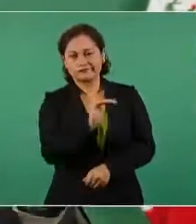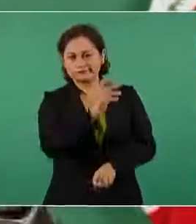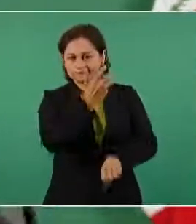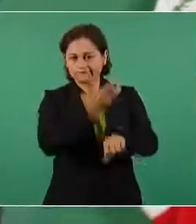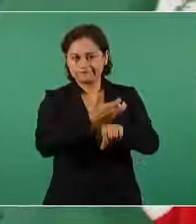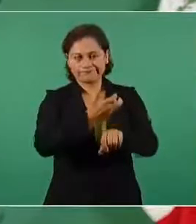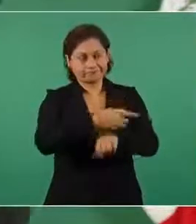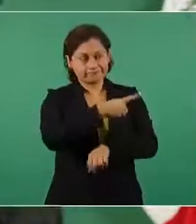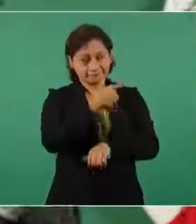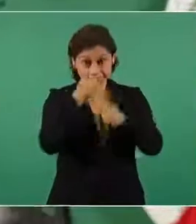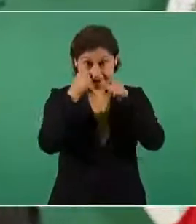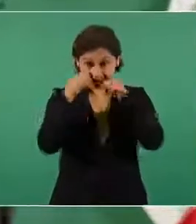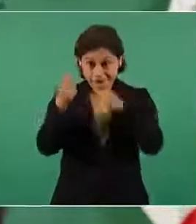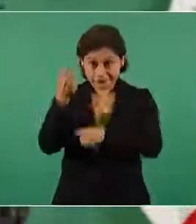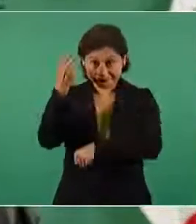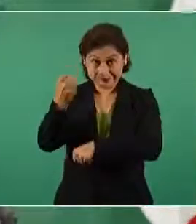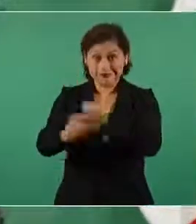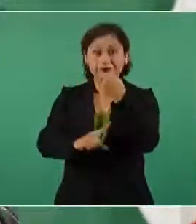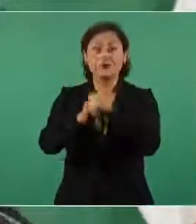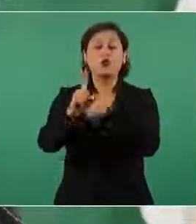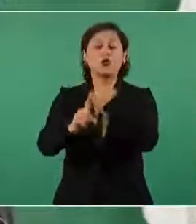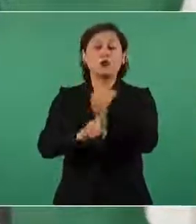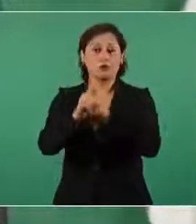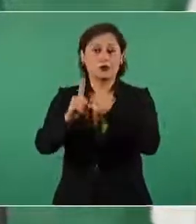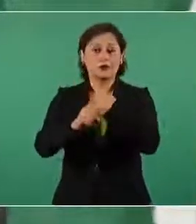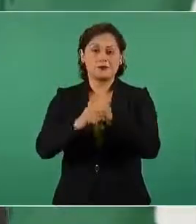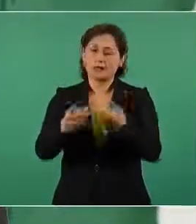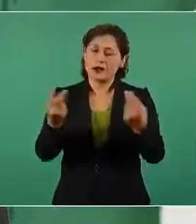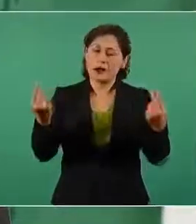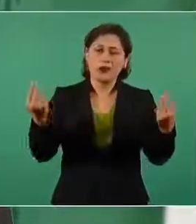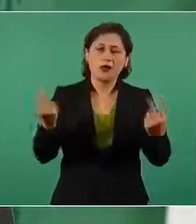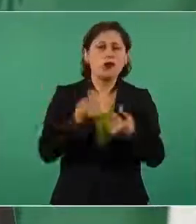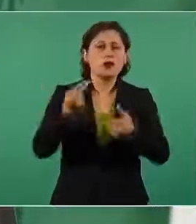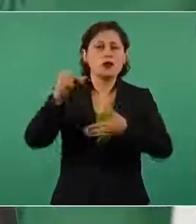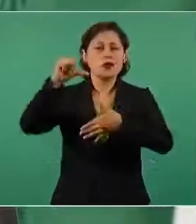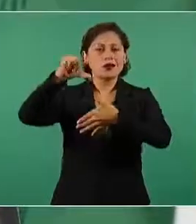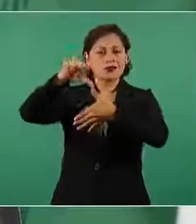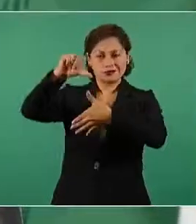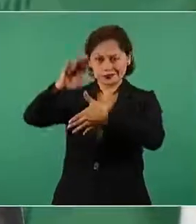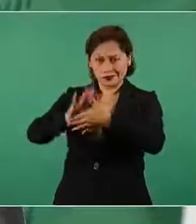de inmediato se trabaje en Centroamérica,